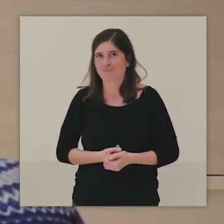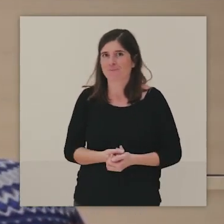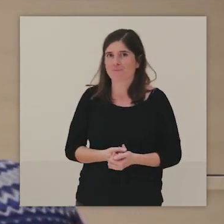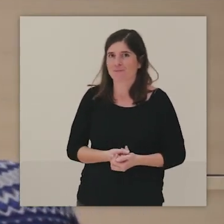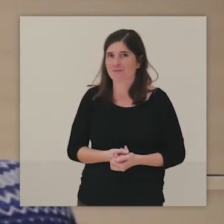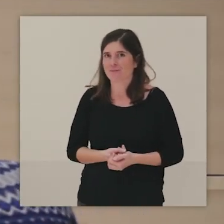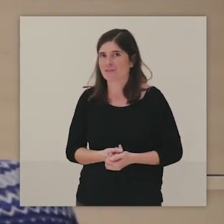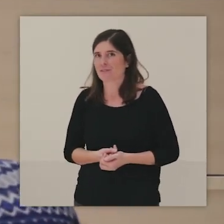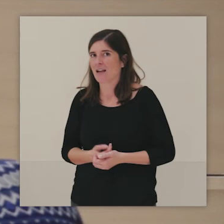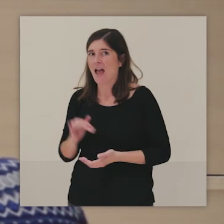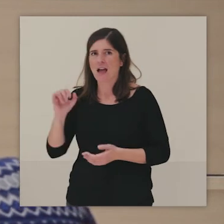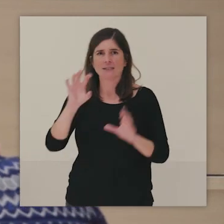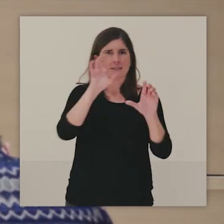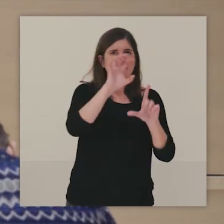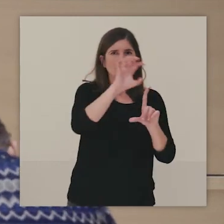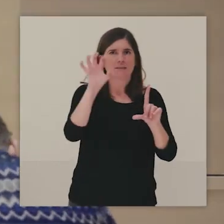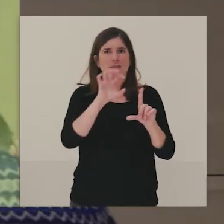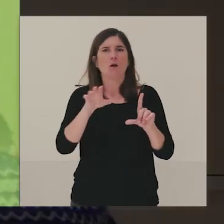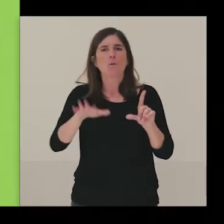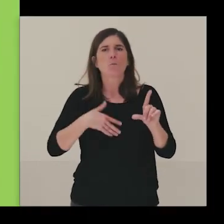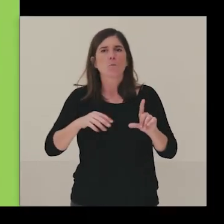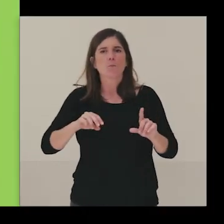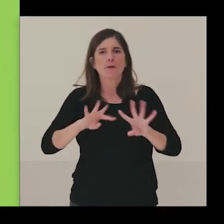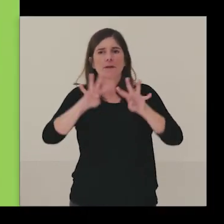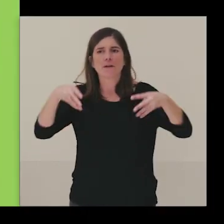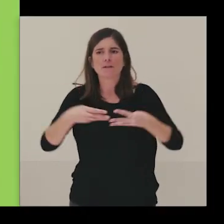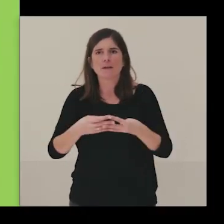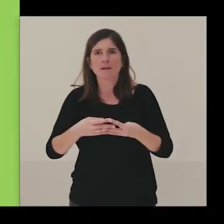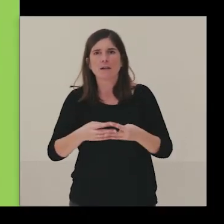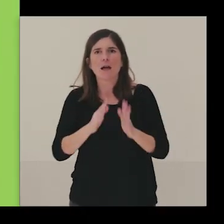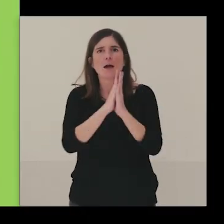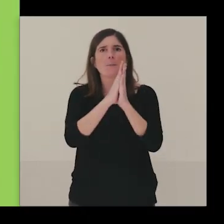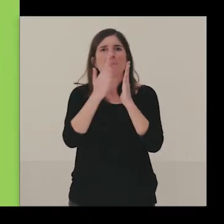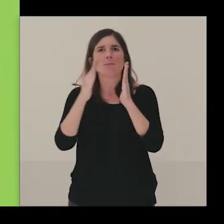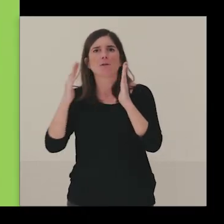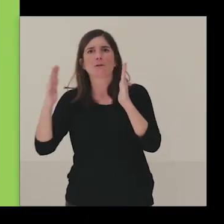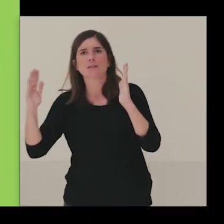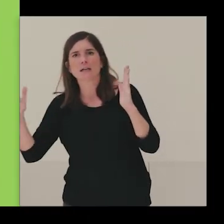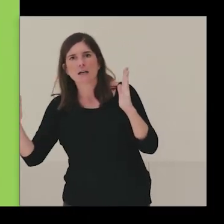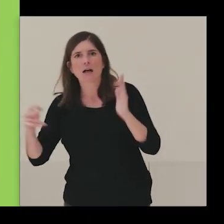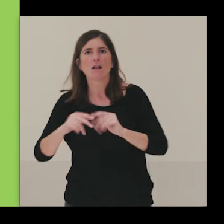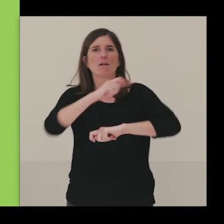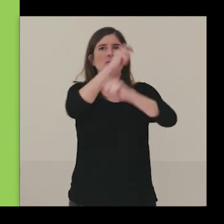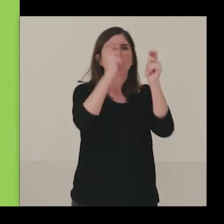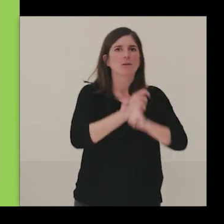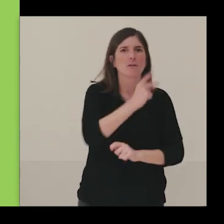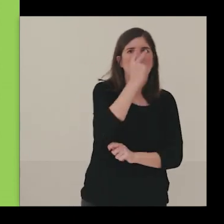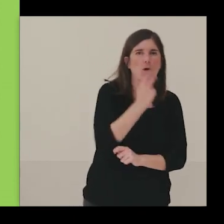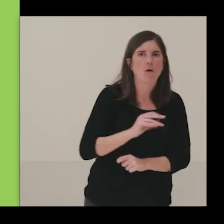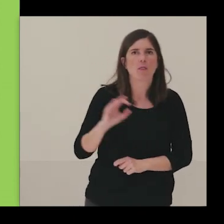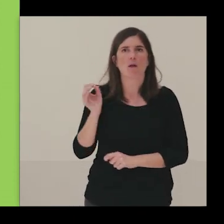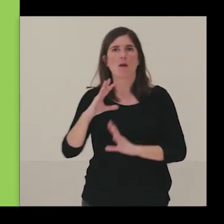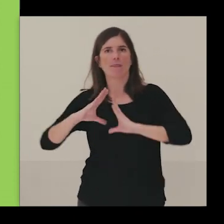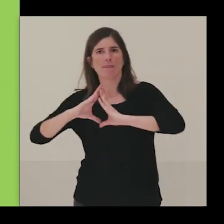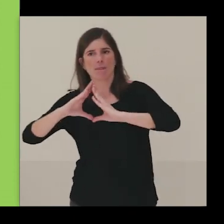colecciones. Estas, si buscan Biblioteca de Pictogramas de Fundación ANCES, Biblioteca de Pictogramas de CEAPAT, Biblioteca de Pictogramas